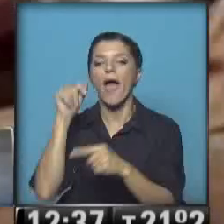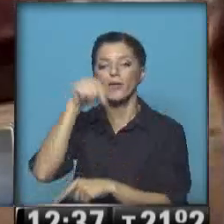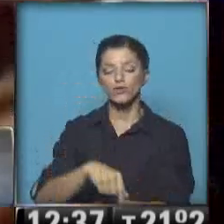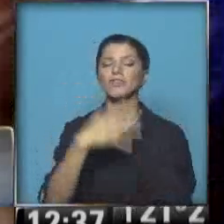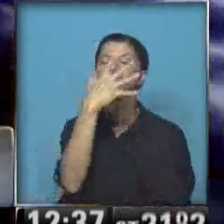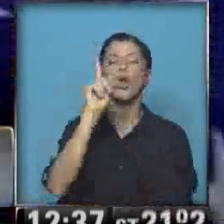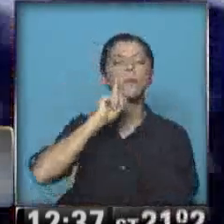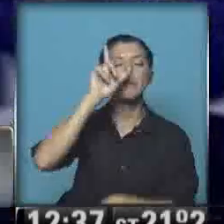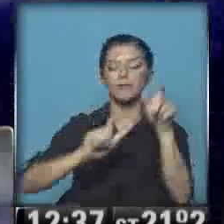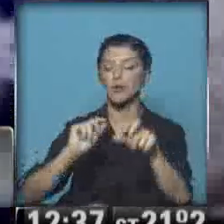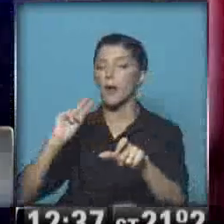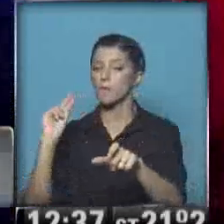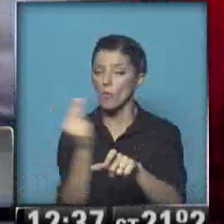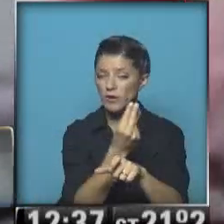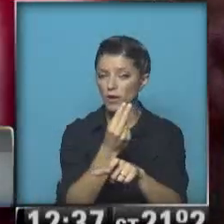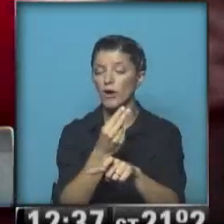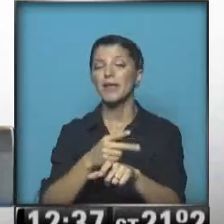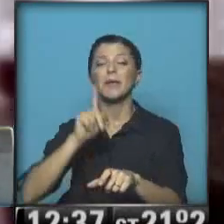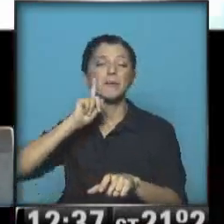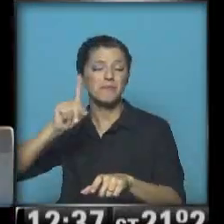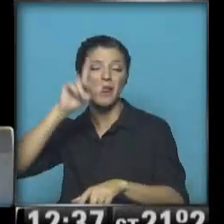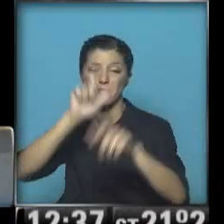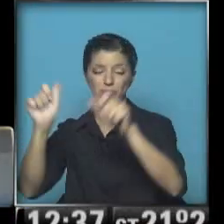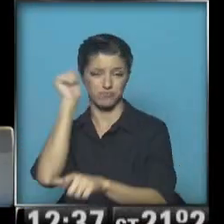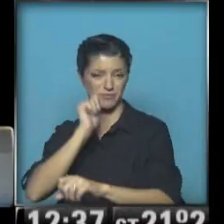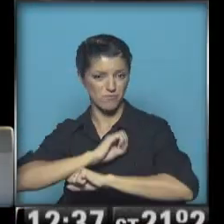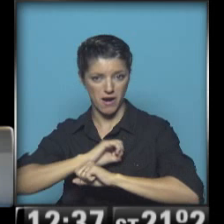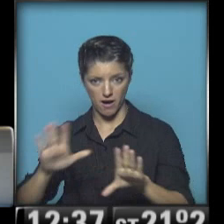5000 muertos y decenas de miles de heridos